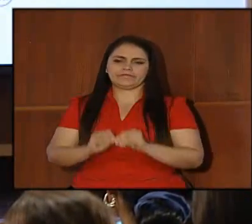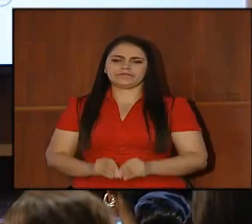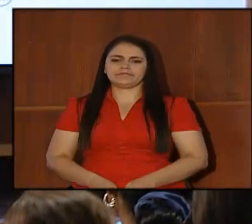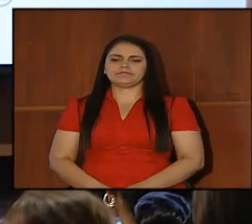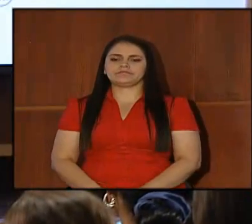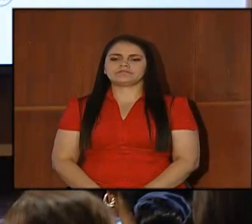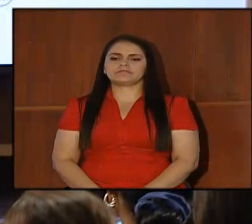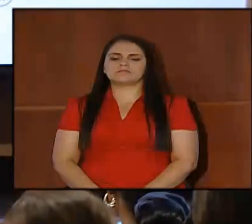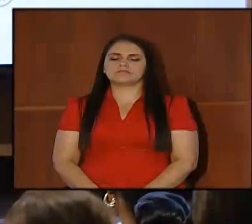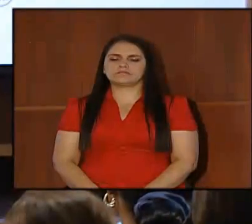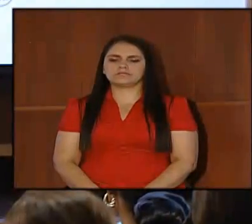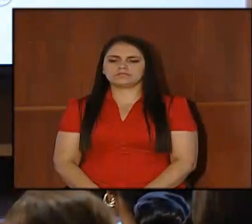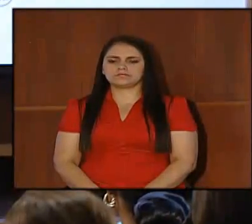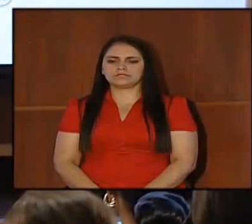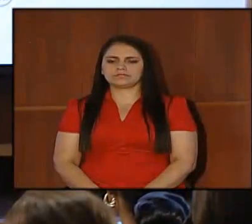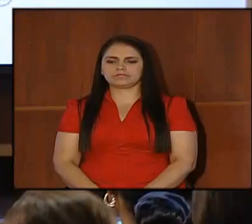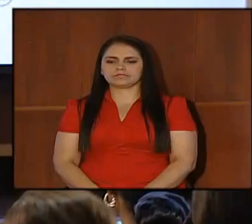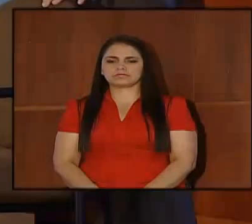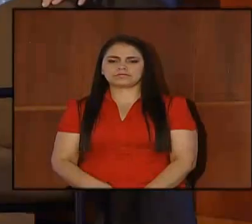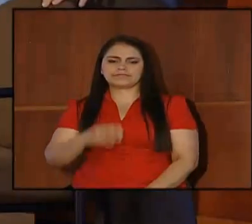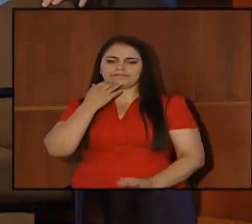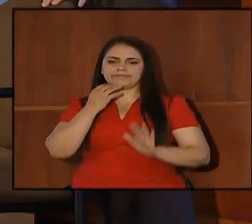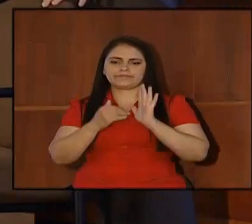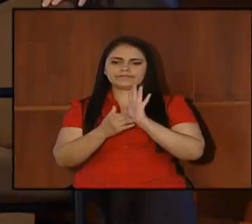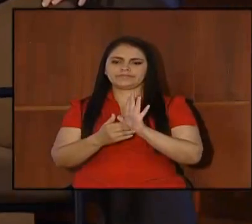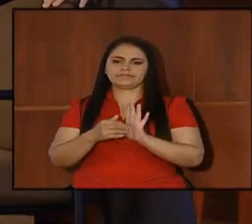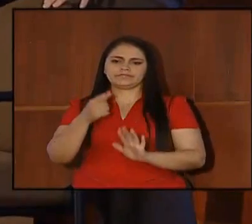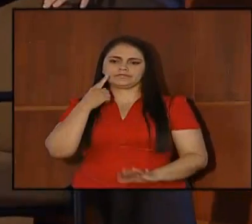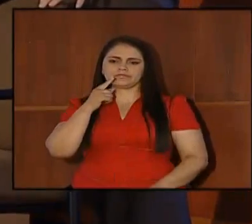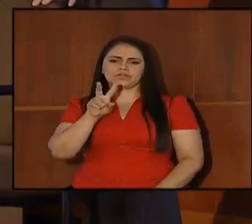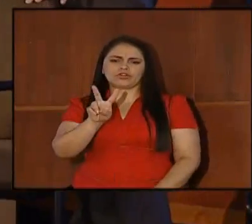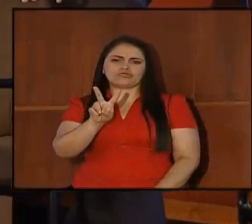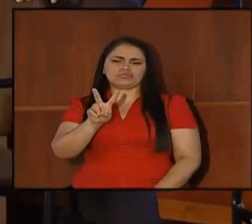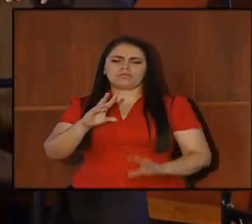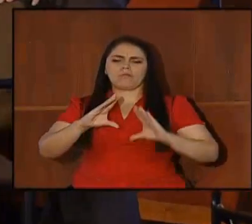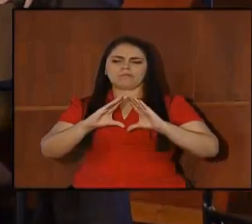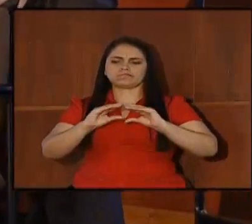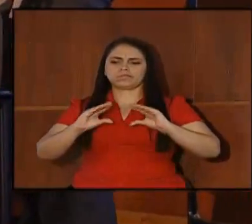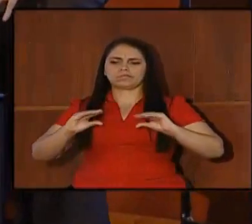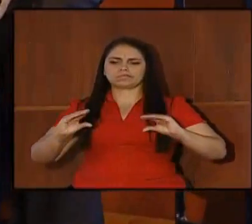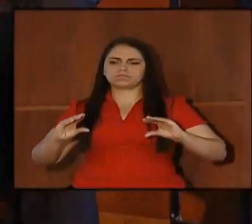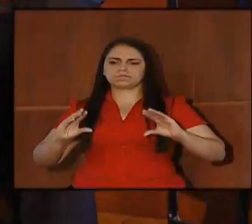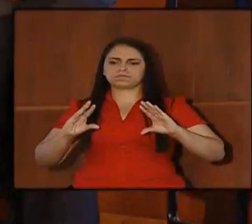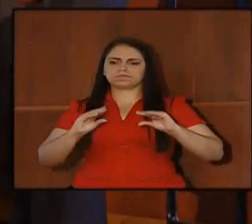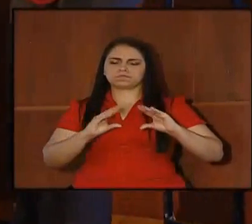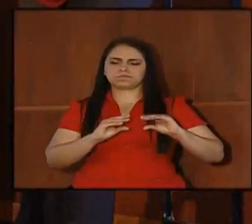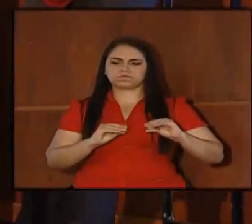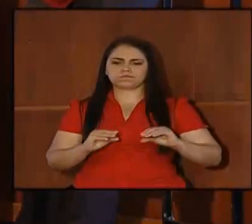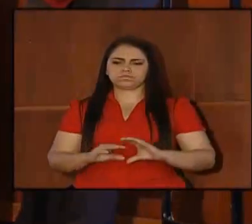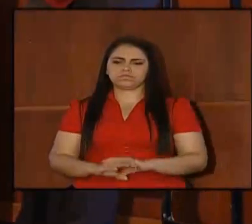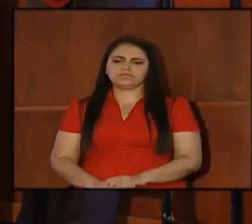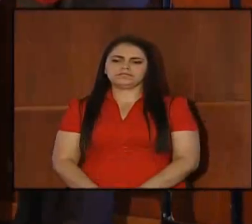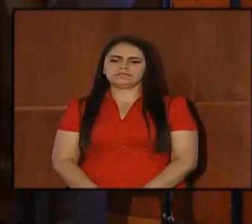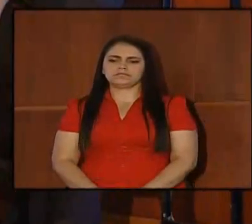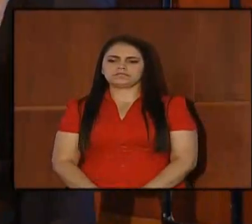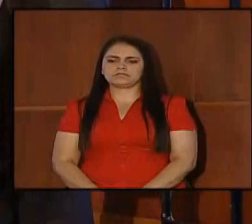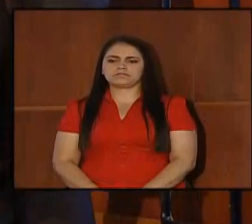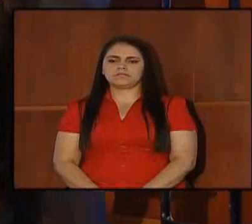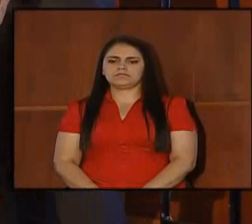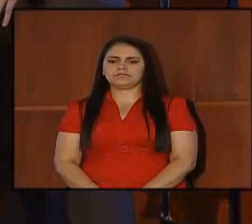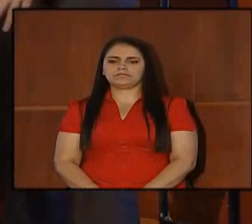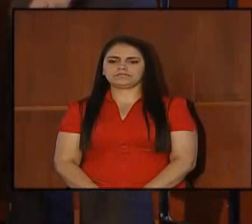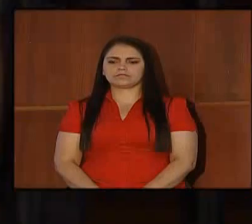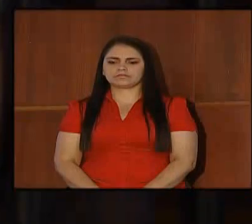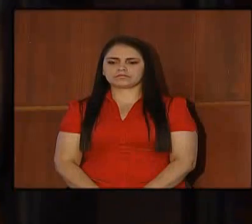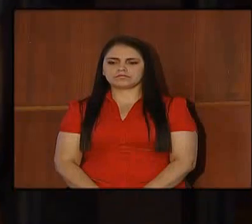Entonces, por ejemplo, acá les tengo estos, pueden ser 2 cojines que podemos tener en la casa. Entonces, estos